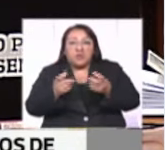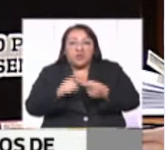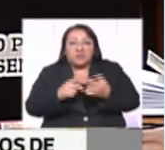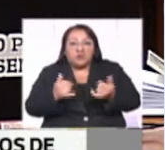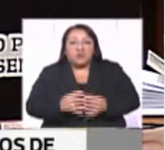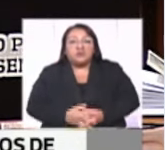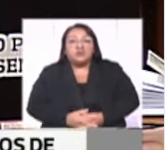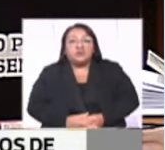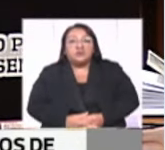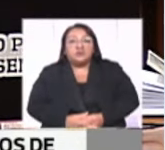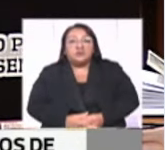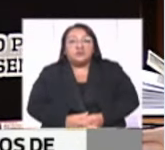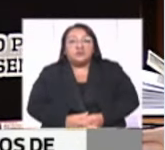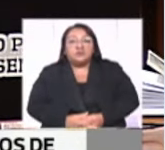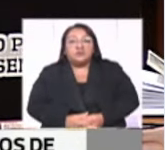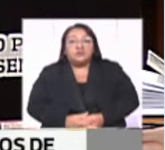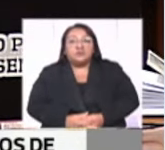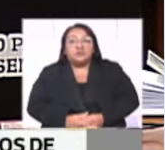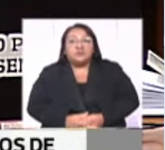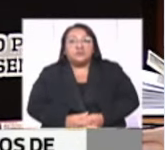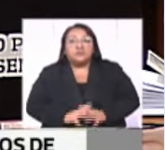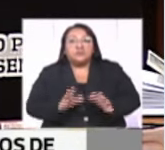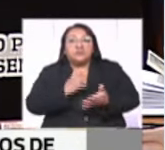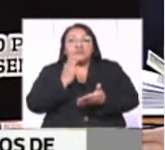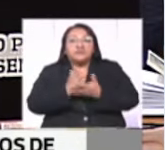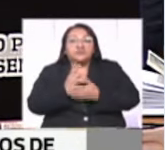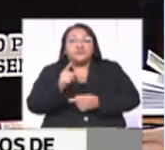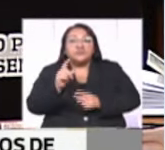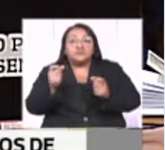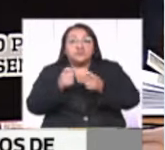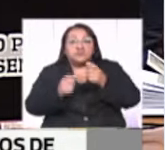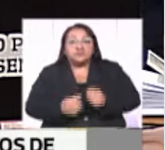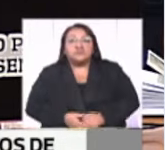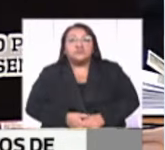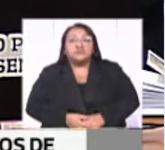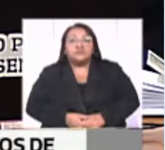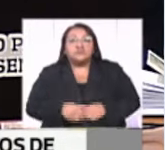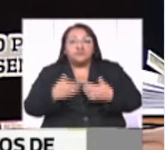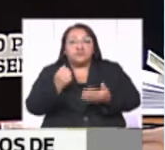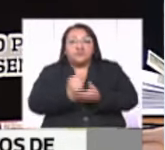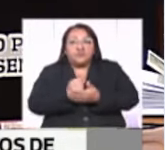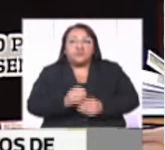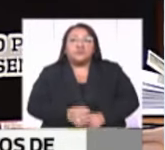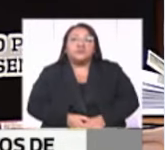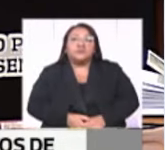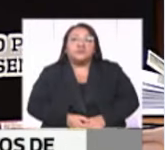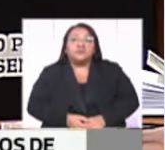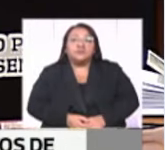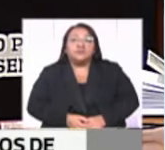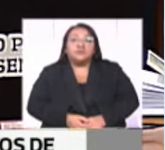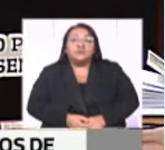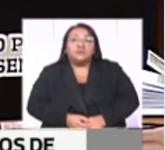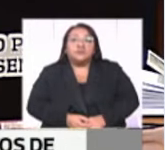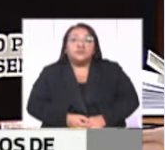hasta el momento. Si no hay oposición de parte de ningún señor congresista, se dará por aprobado.